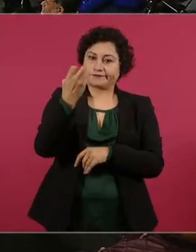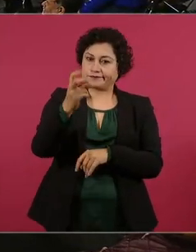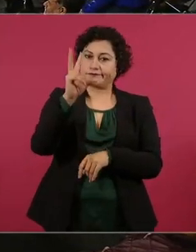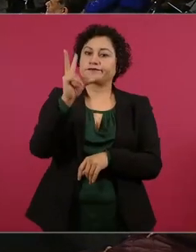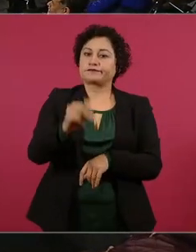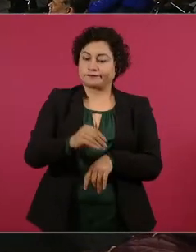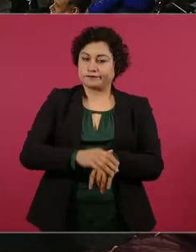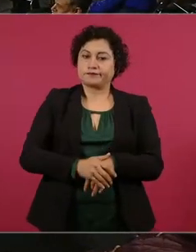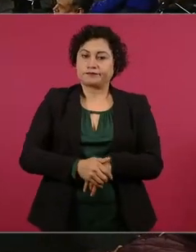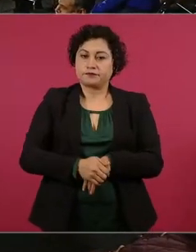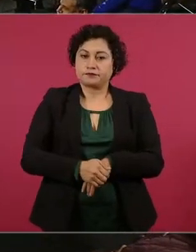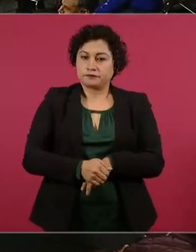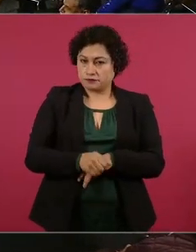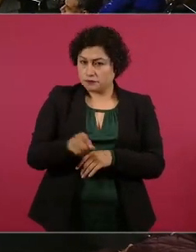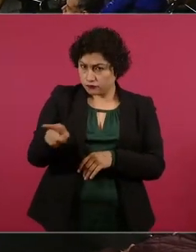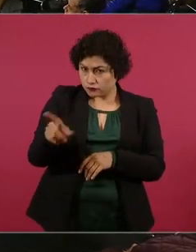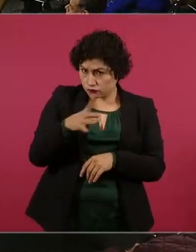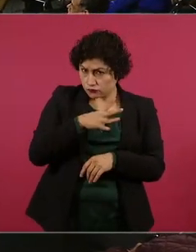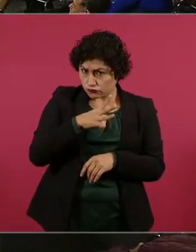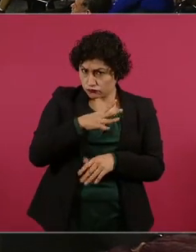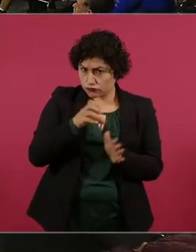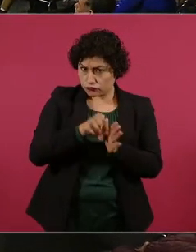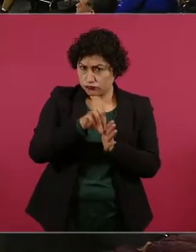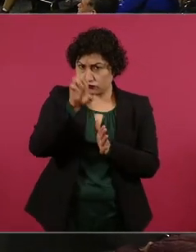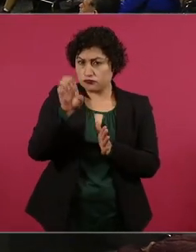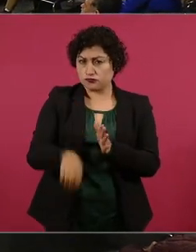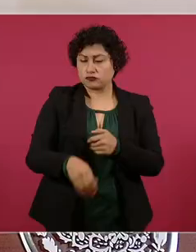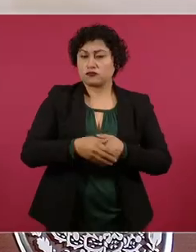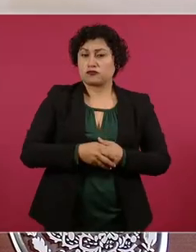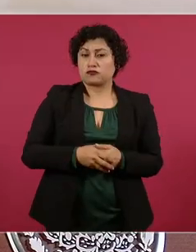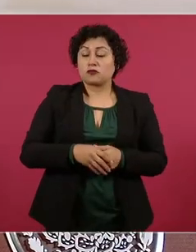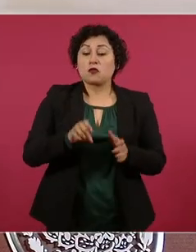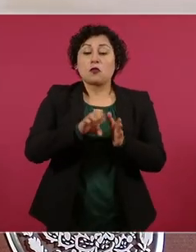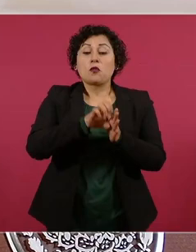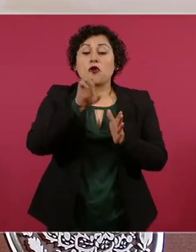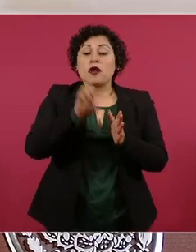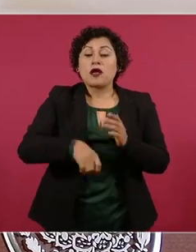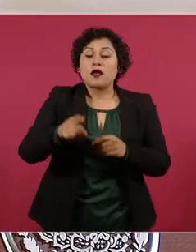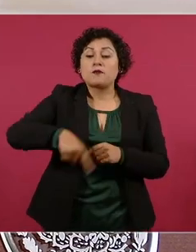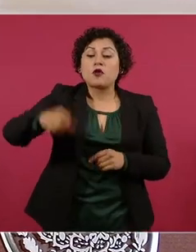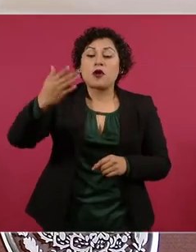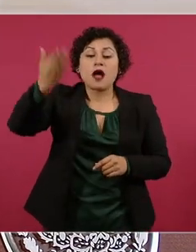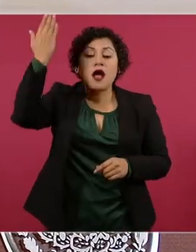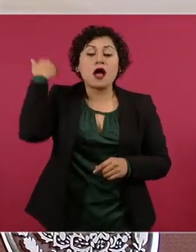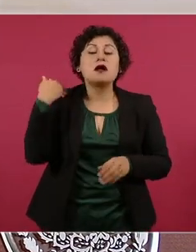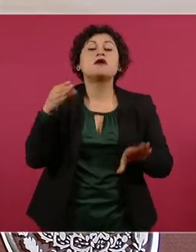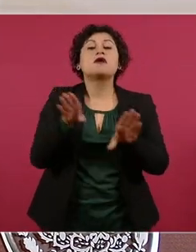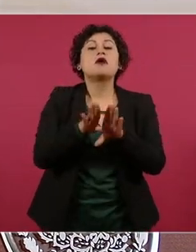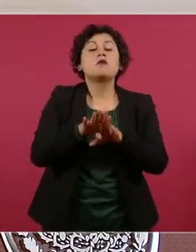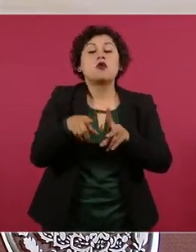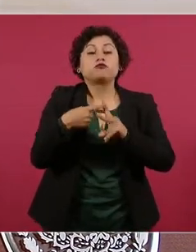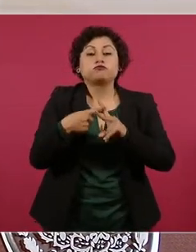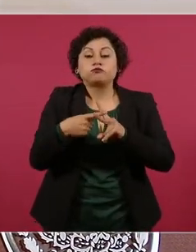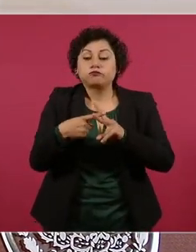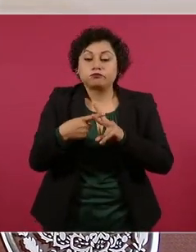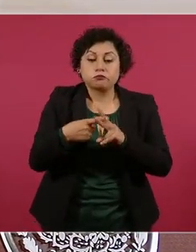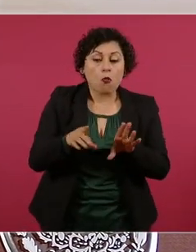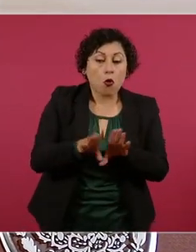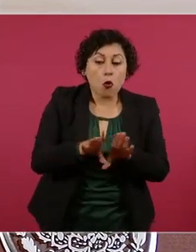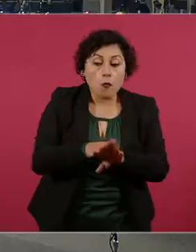¿Puede ser de cómo contaban las boletas, los votos antes? Ese que,